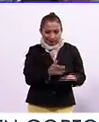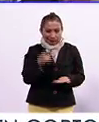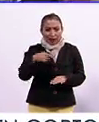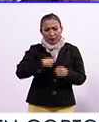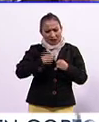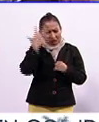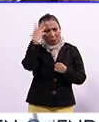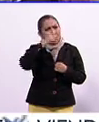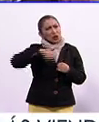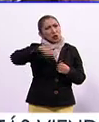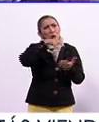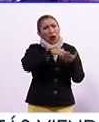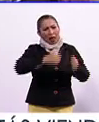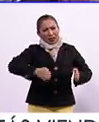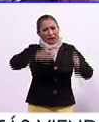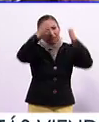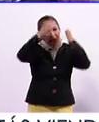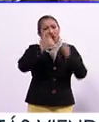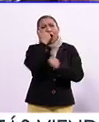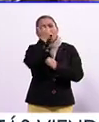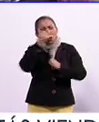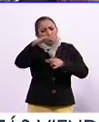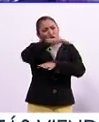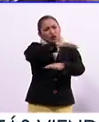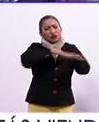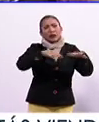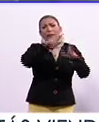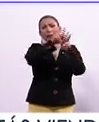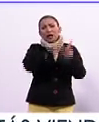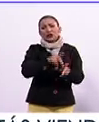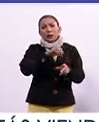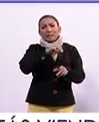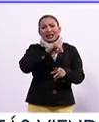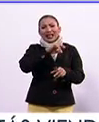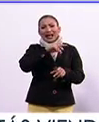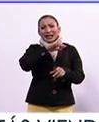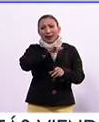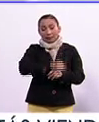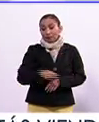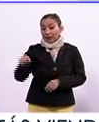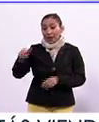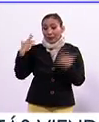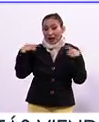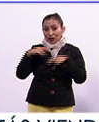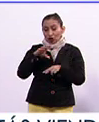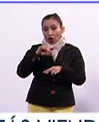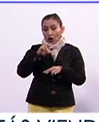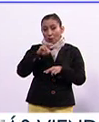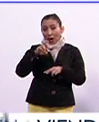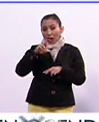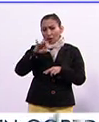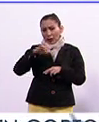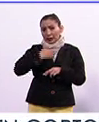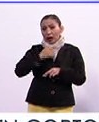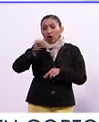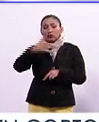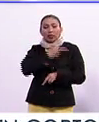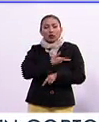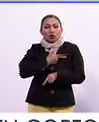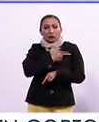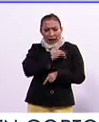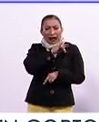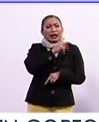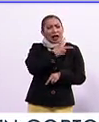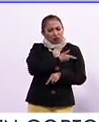una vida muy bonita, ¿no?, que había de estudiantes en el Palacio de Minería. El profesor Covarrubias tiene otra pasión además